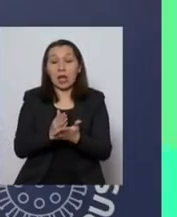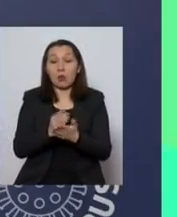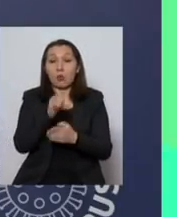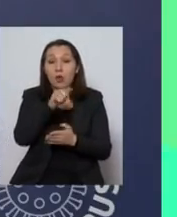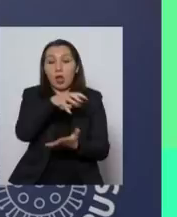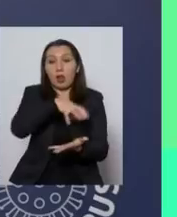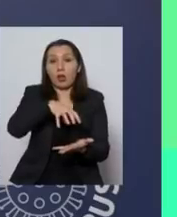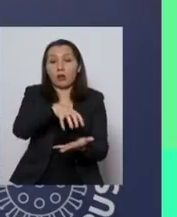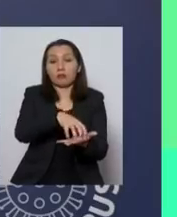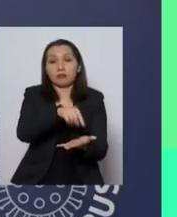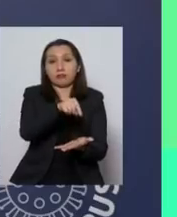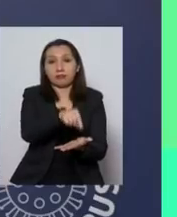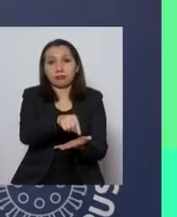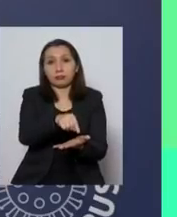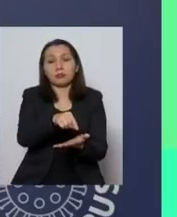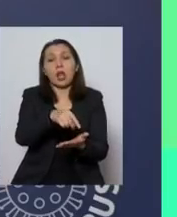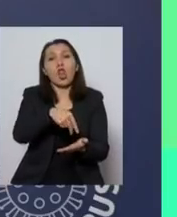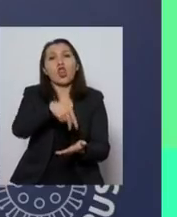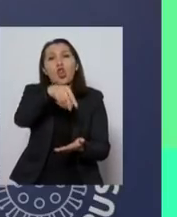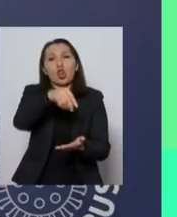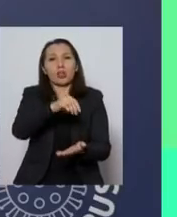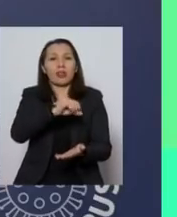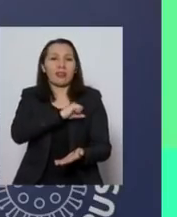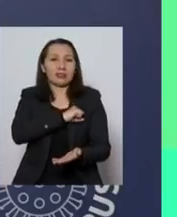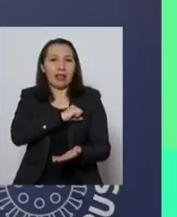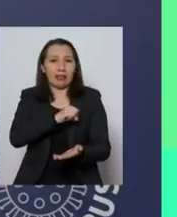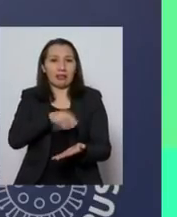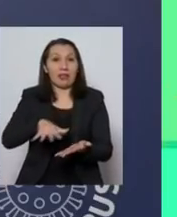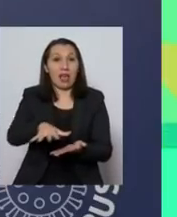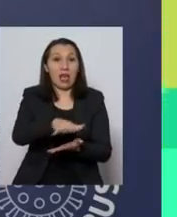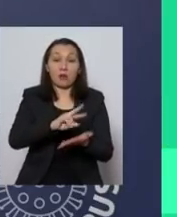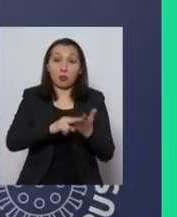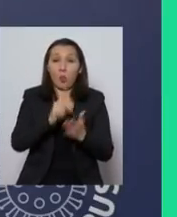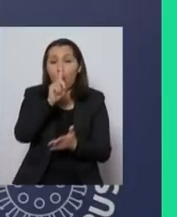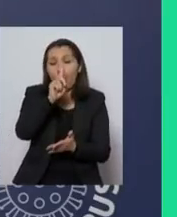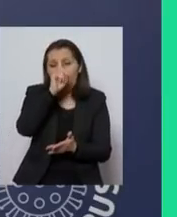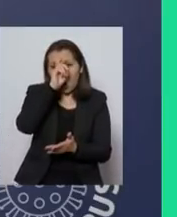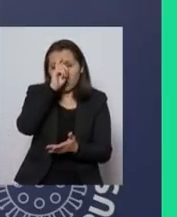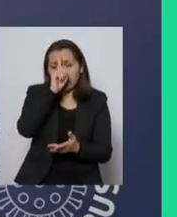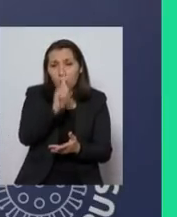la parte norte de la ciudad de Santiago, porque hay un solo